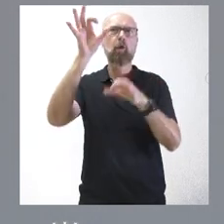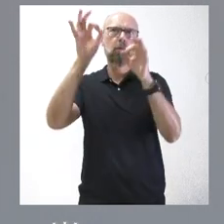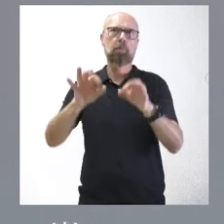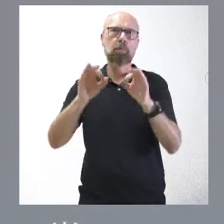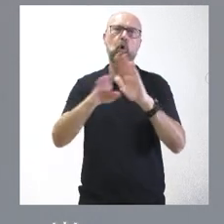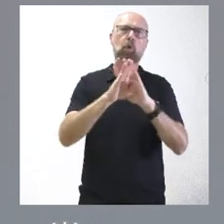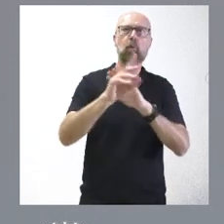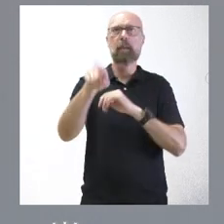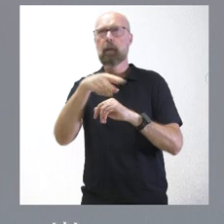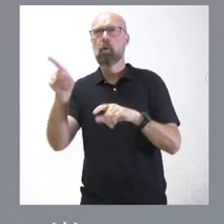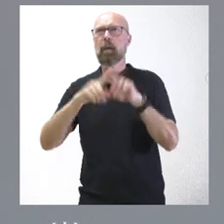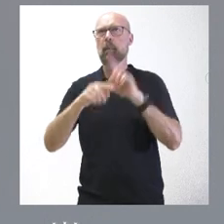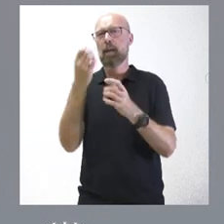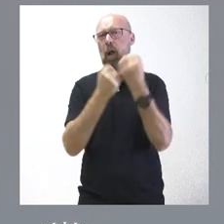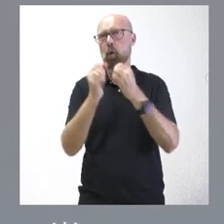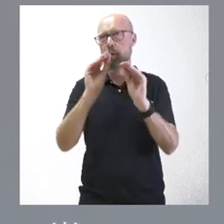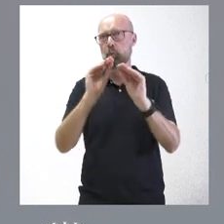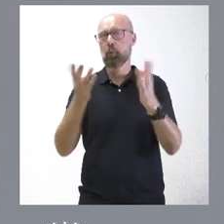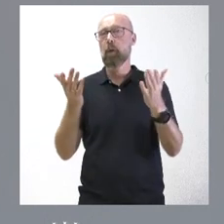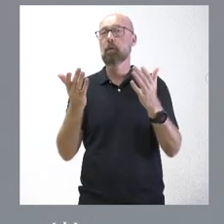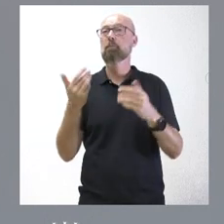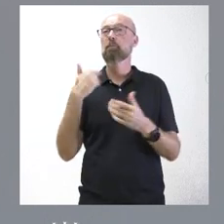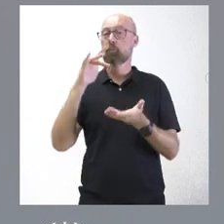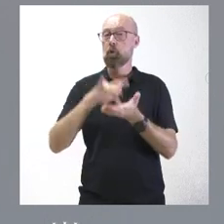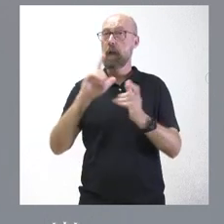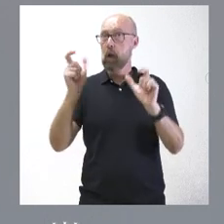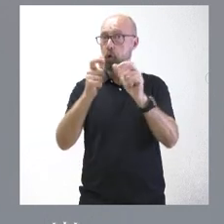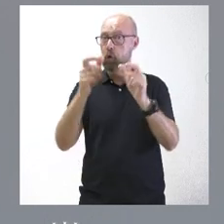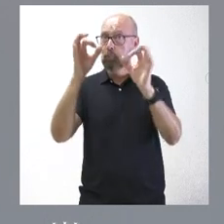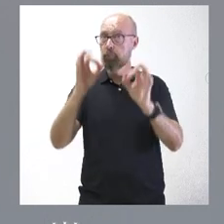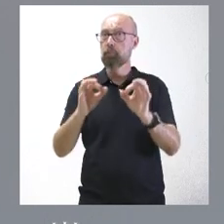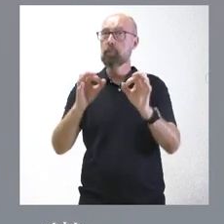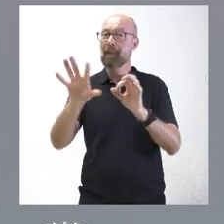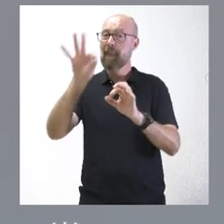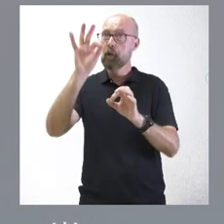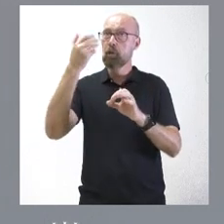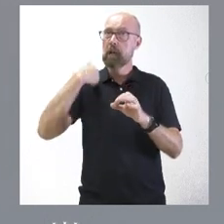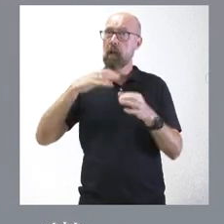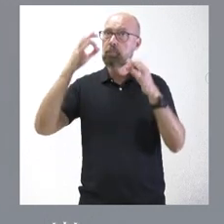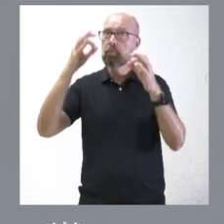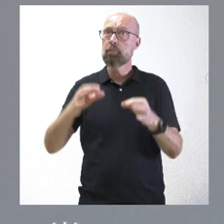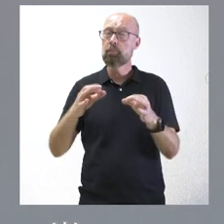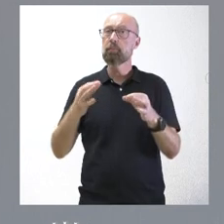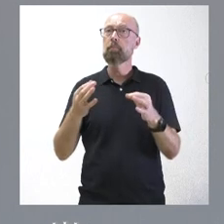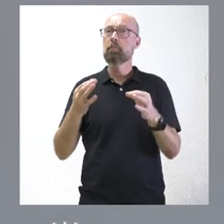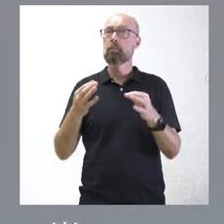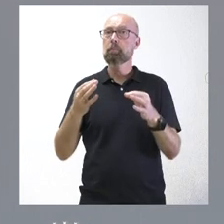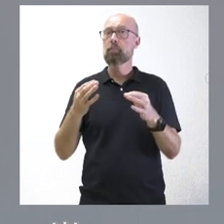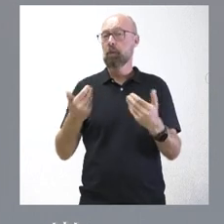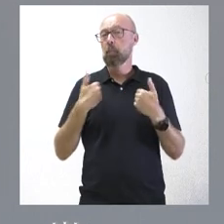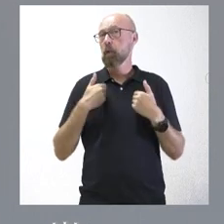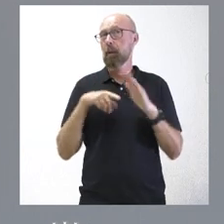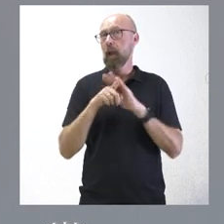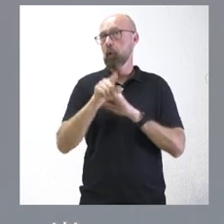en función de sus cuentas y a raíz de esa decisión del instituto que tiene la gestión de esta actividad